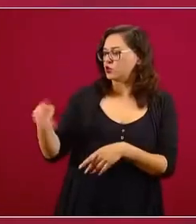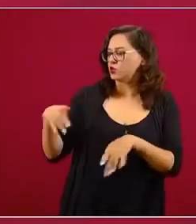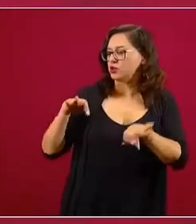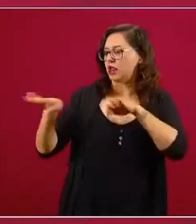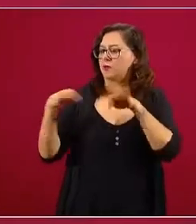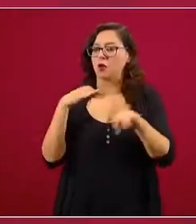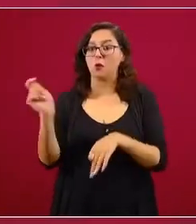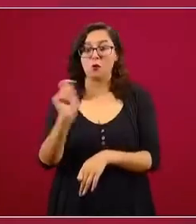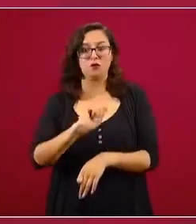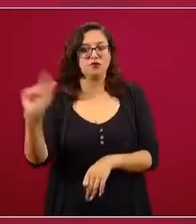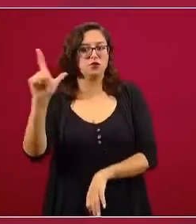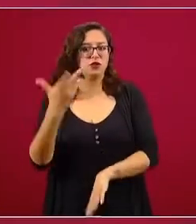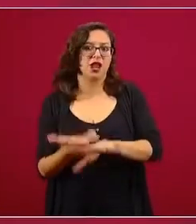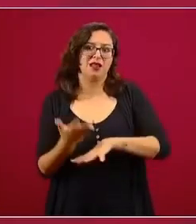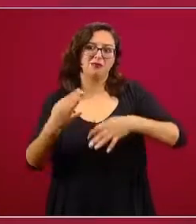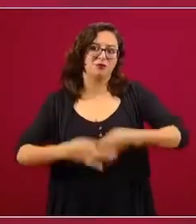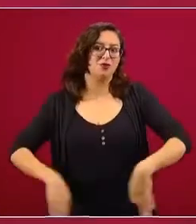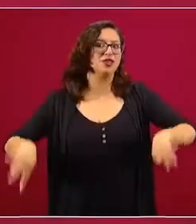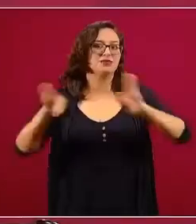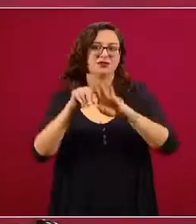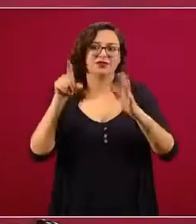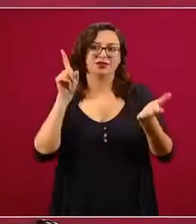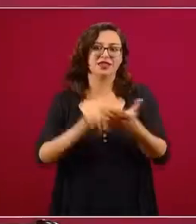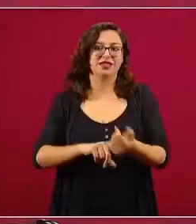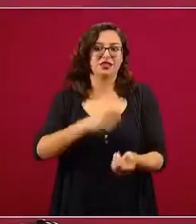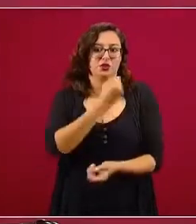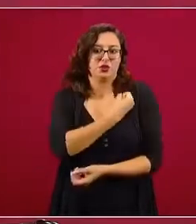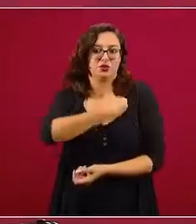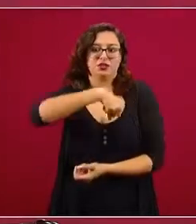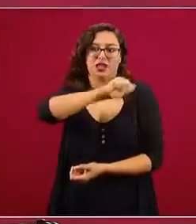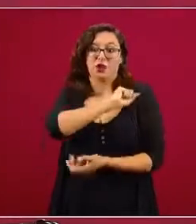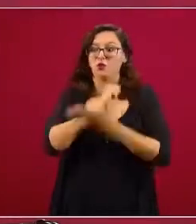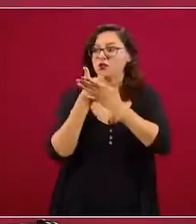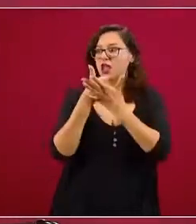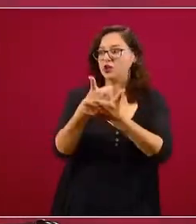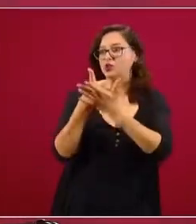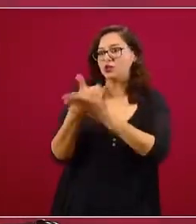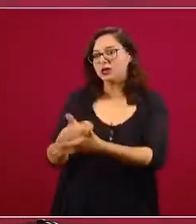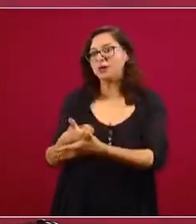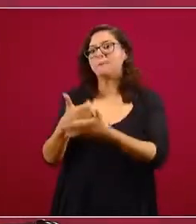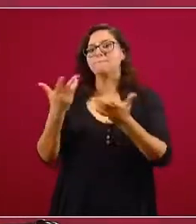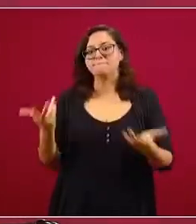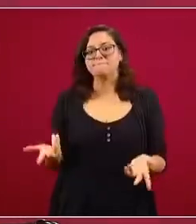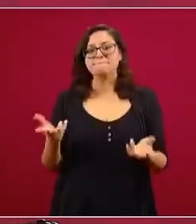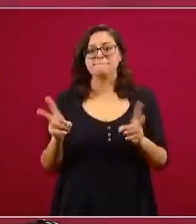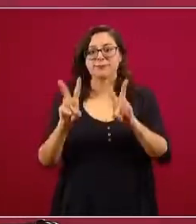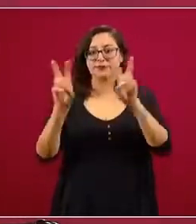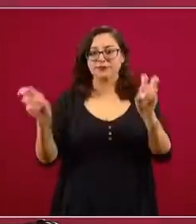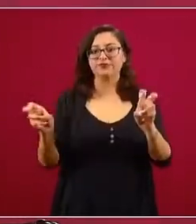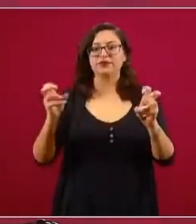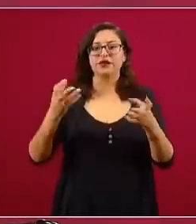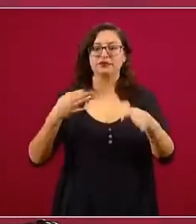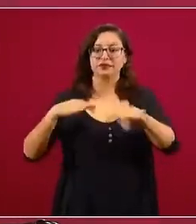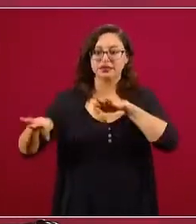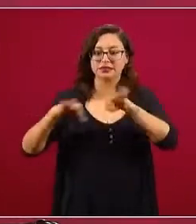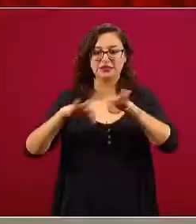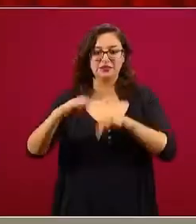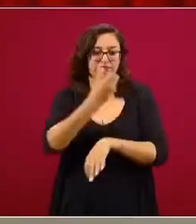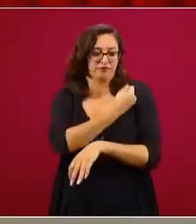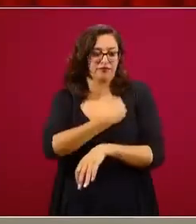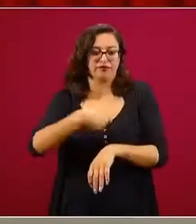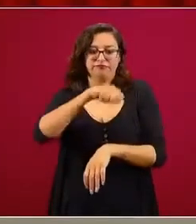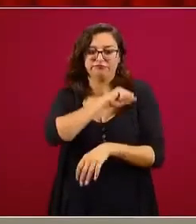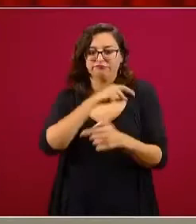muy importante dentro del campo de la salud, que es el trabajo social. Como todos los actores del